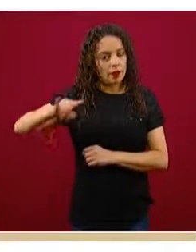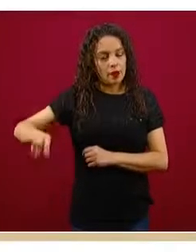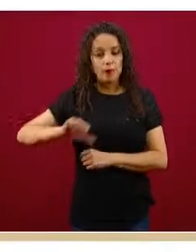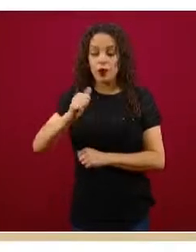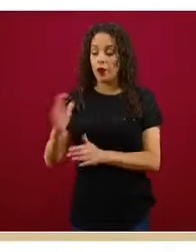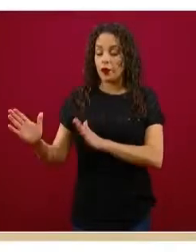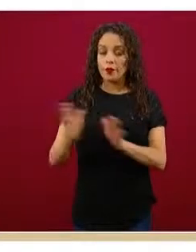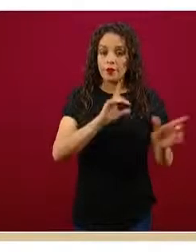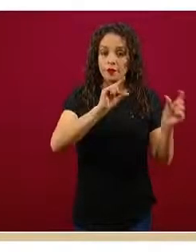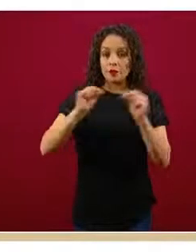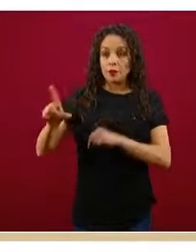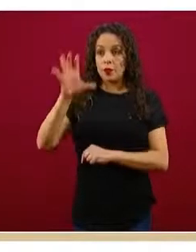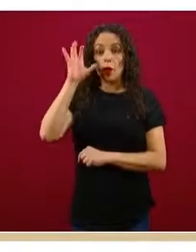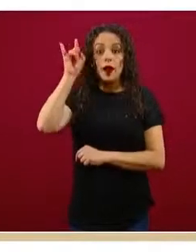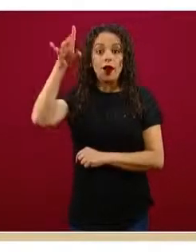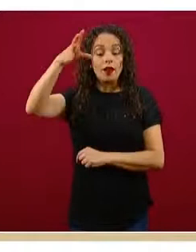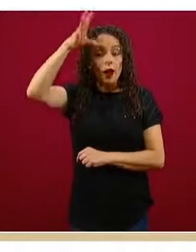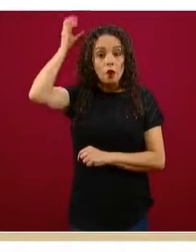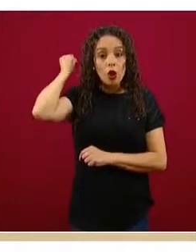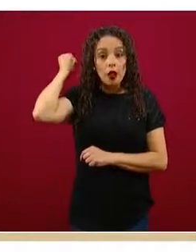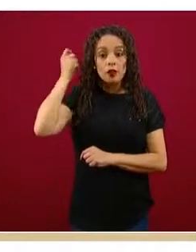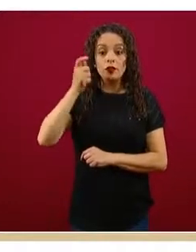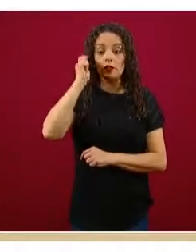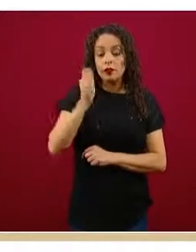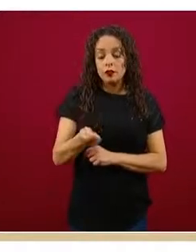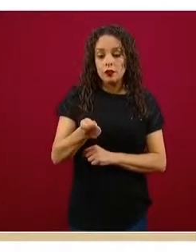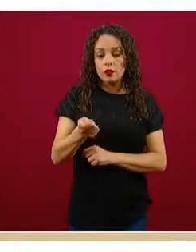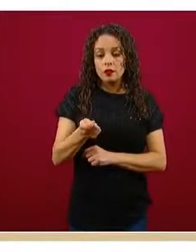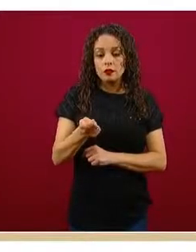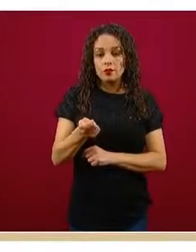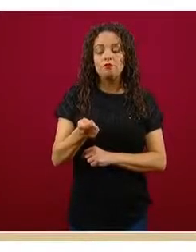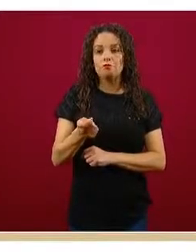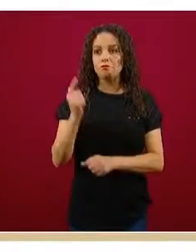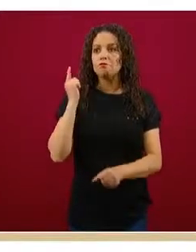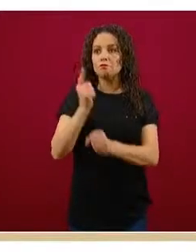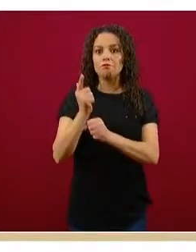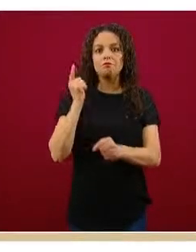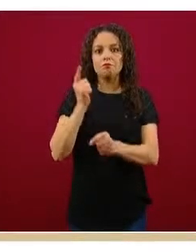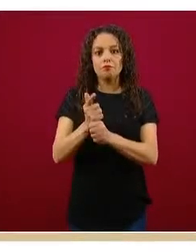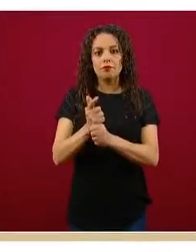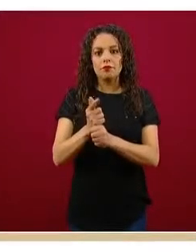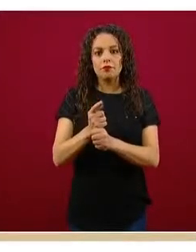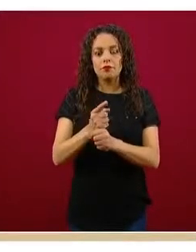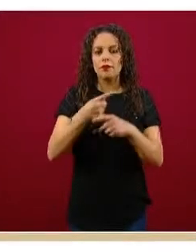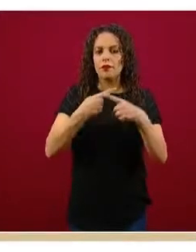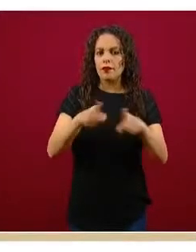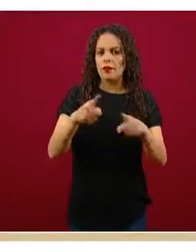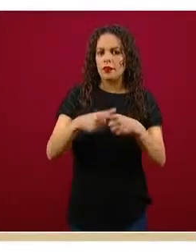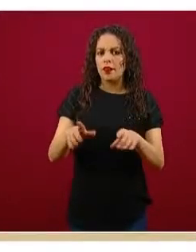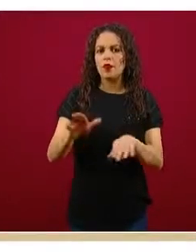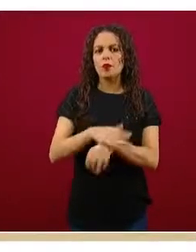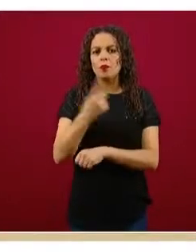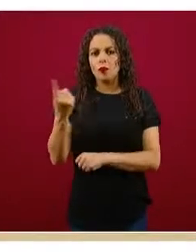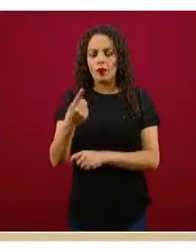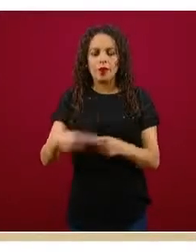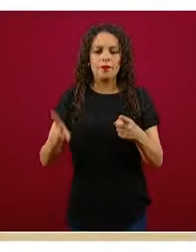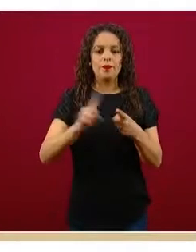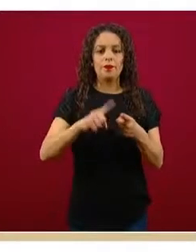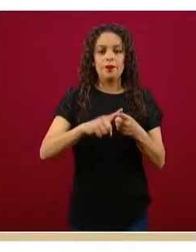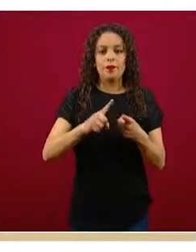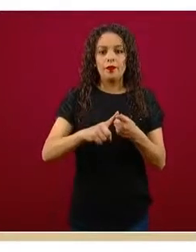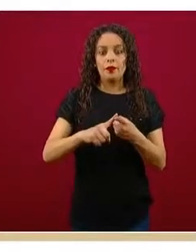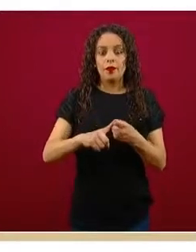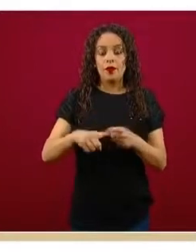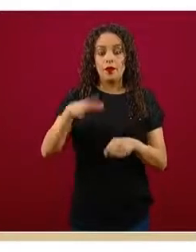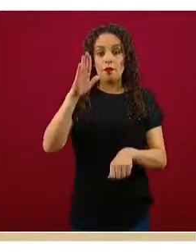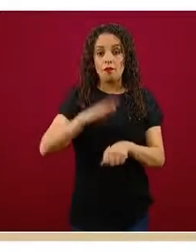Cuernavaca, Morelos, lejos del fenómeno de predicción, hemos identificado que esto tiene que ver con varias cosas. Uno, tuvimos una velocidad más